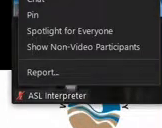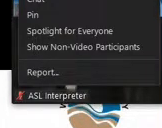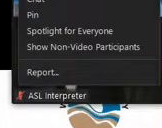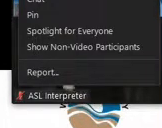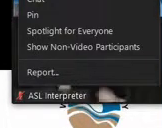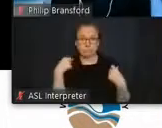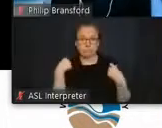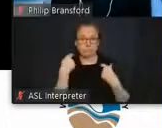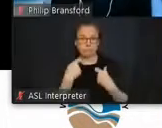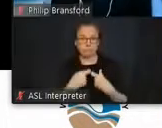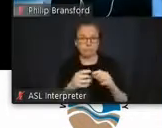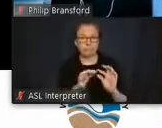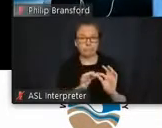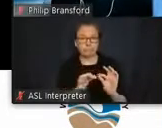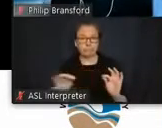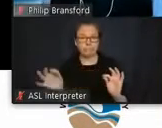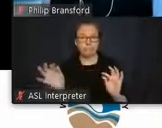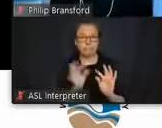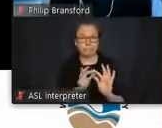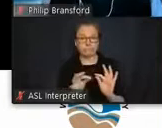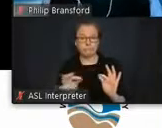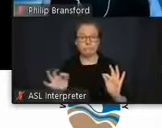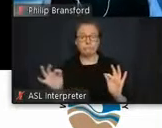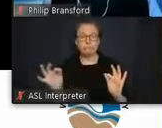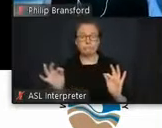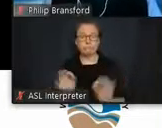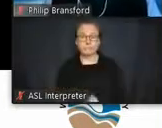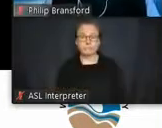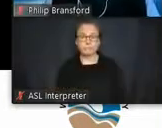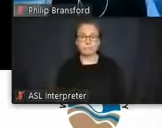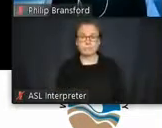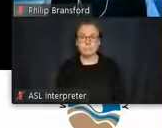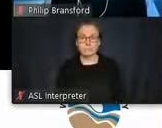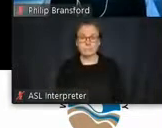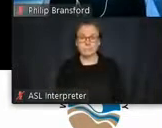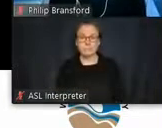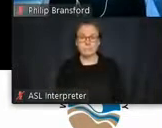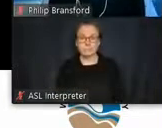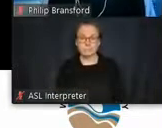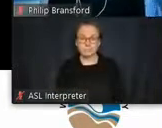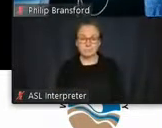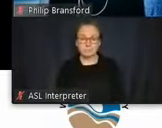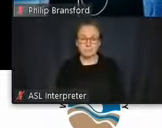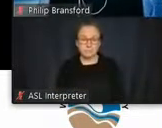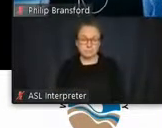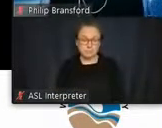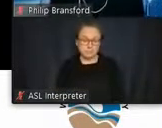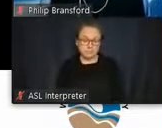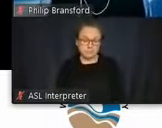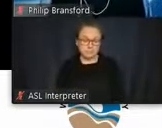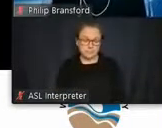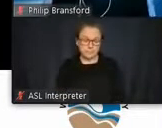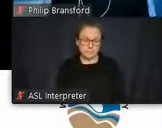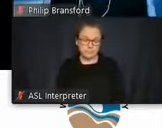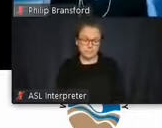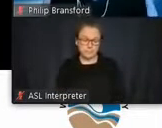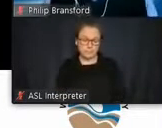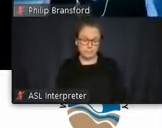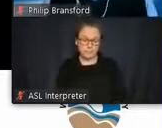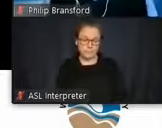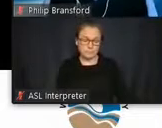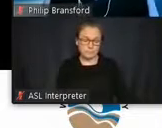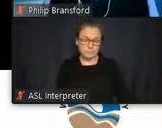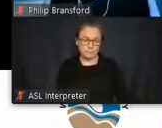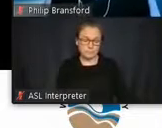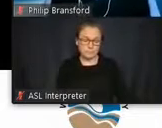se une a través de una computadora de escritorio o portátil, haga clic en el icono del globo con la leyenda que